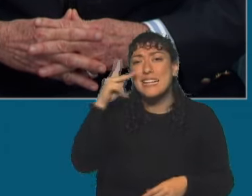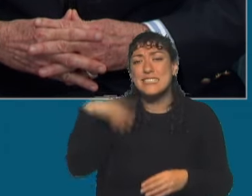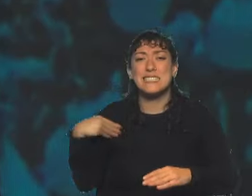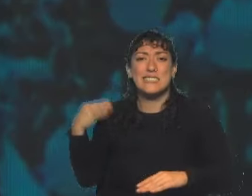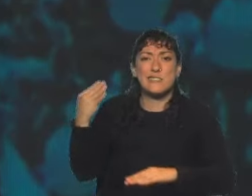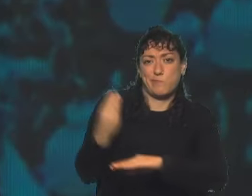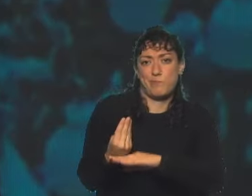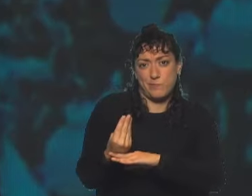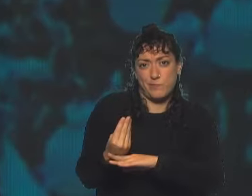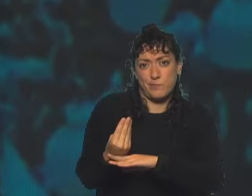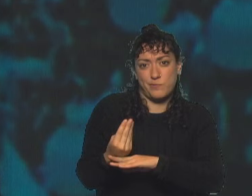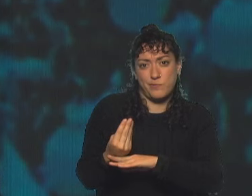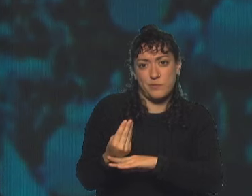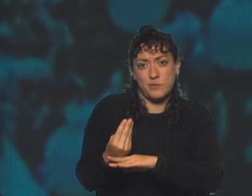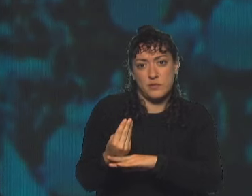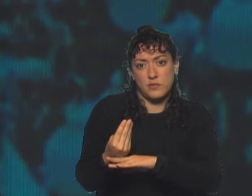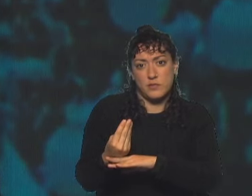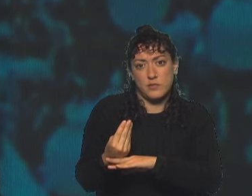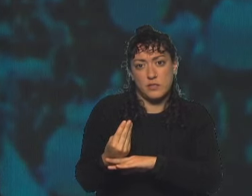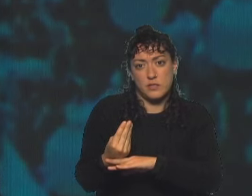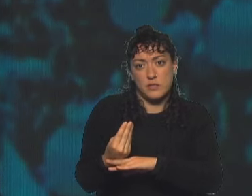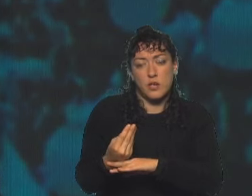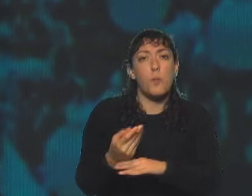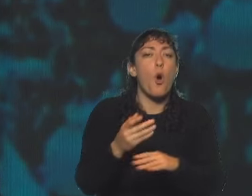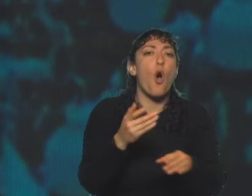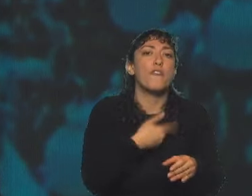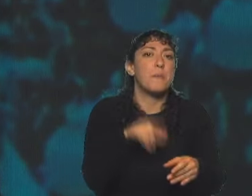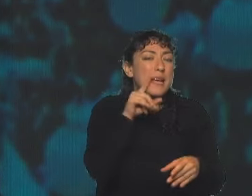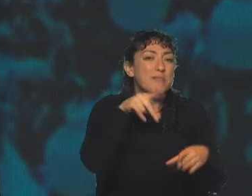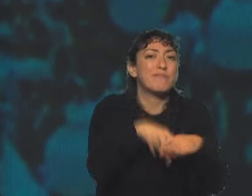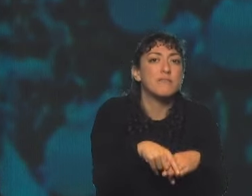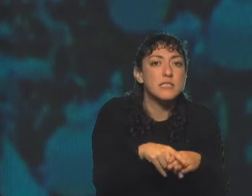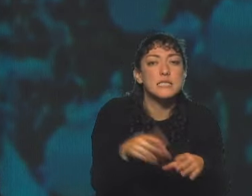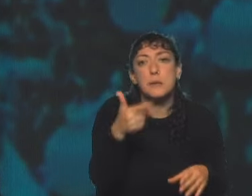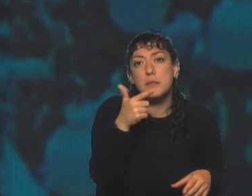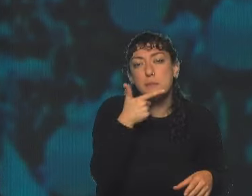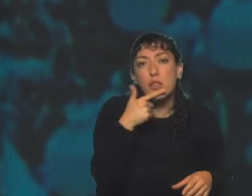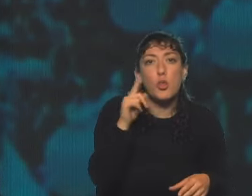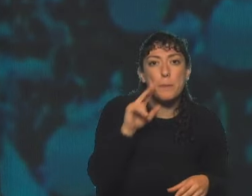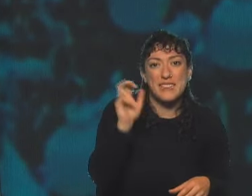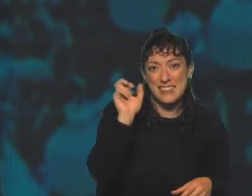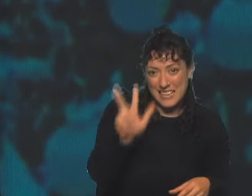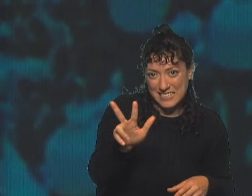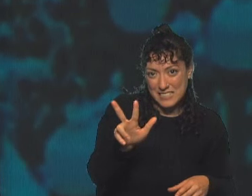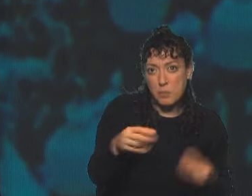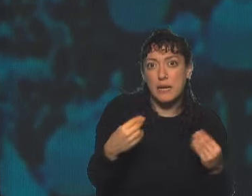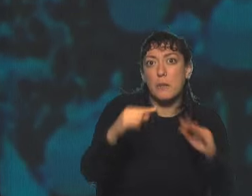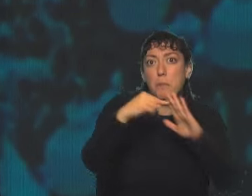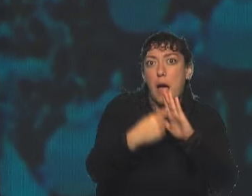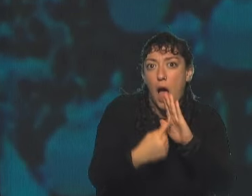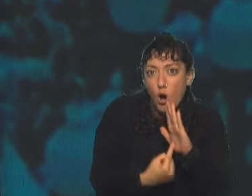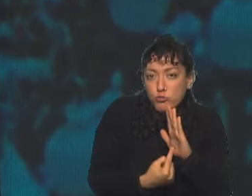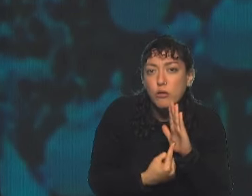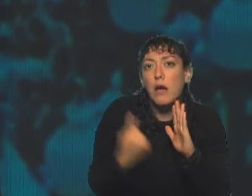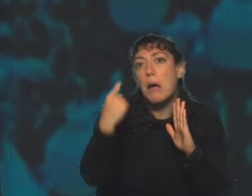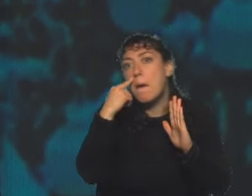contrae un préstamo, celebra un stand-by con el Fondo Monetario en septiembre del 2003, estableciendo una serie de pautas para tratar